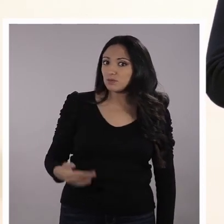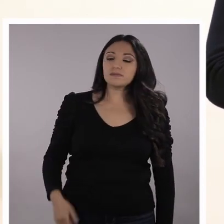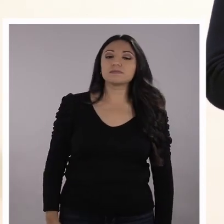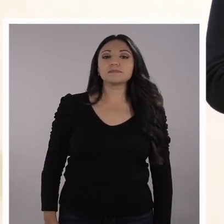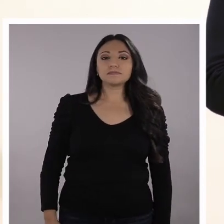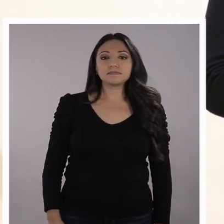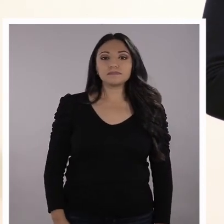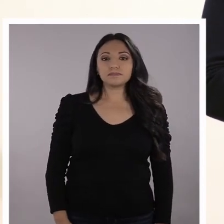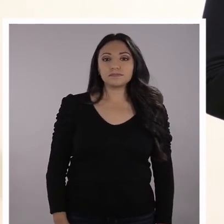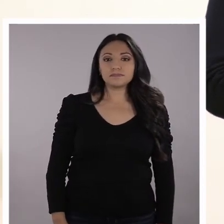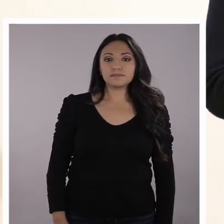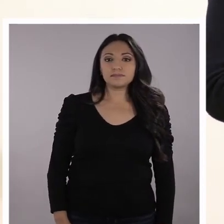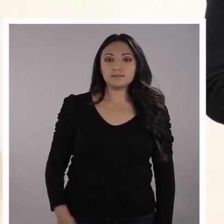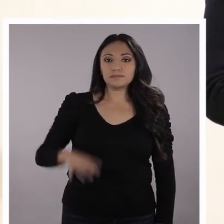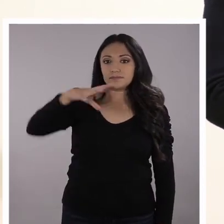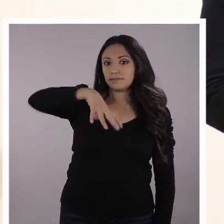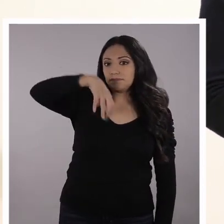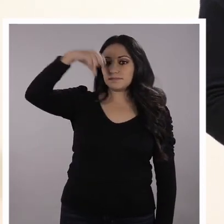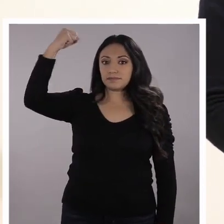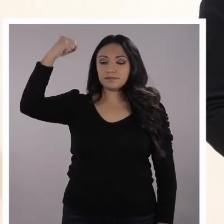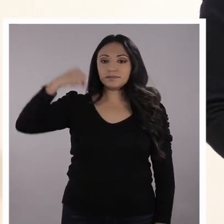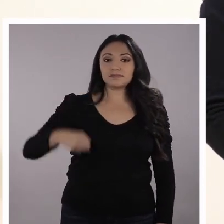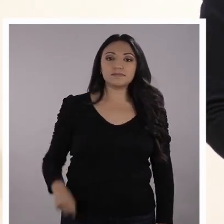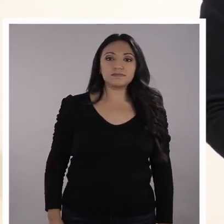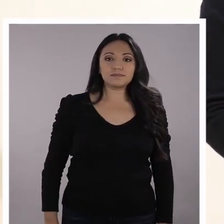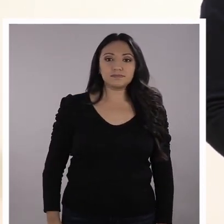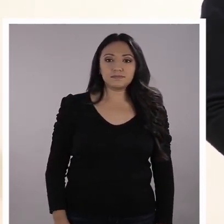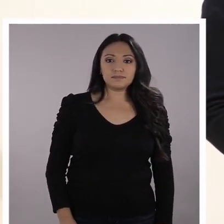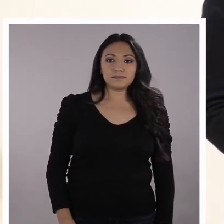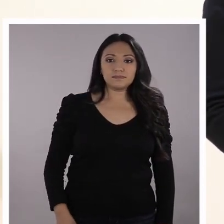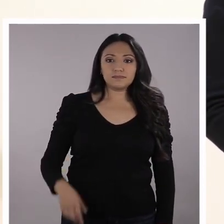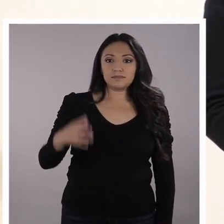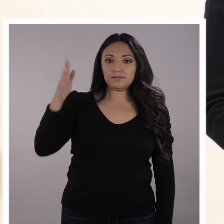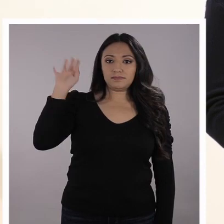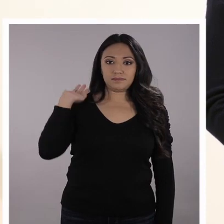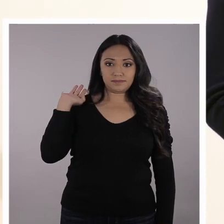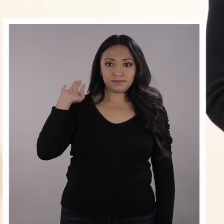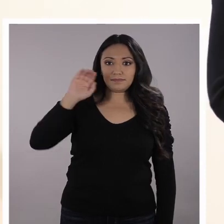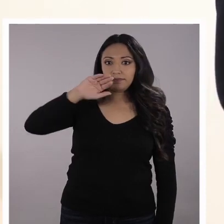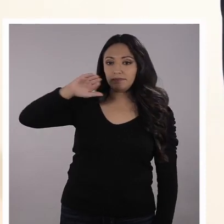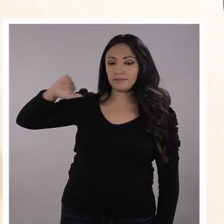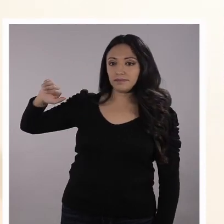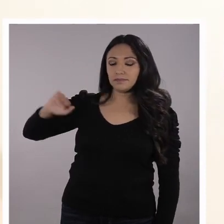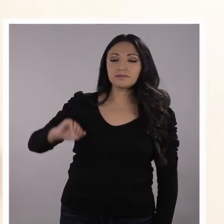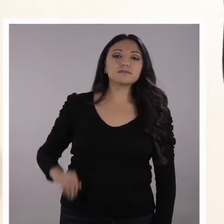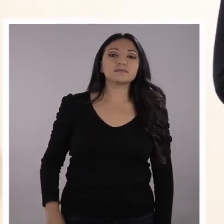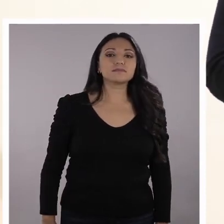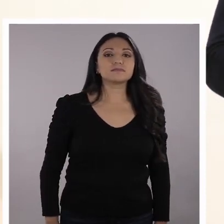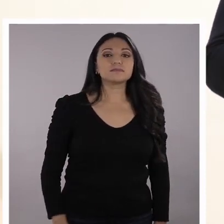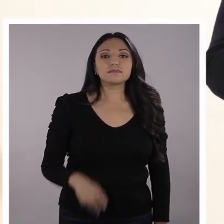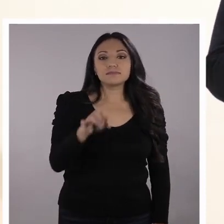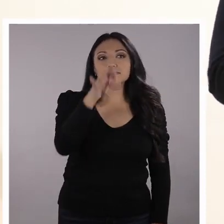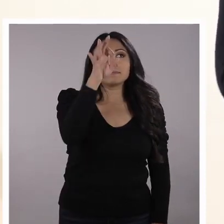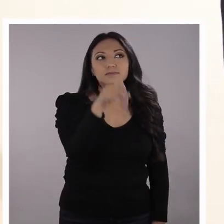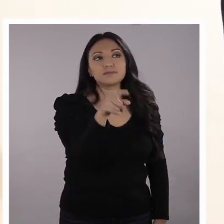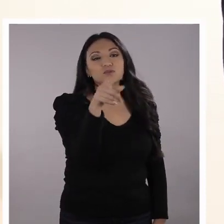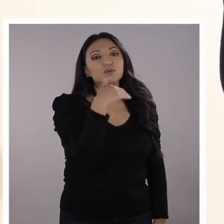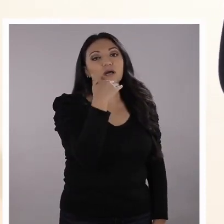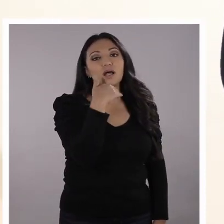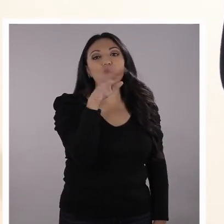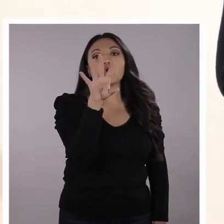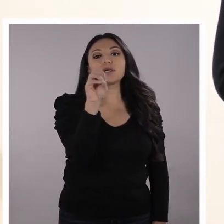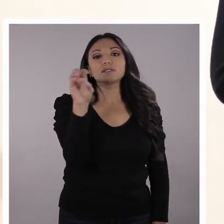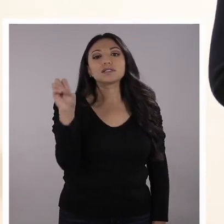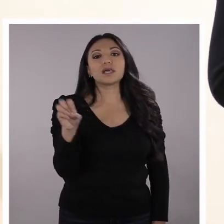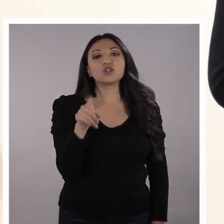¿Listo? Listo. Vamos a ver. Sacamos el peso de un kilo. Y en tu vitrina mágica yo estoy segura que tienes algo que